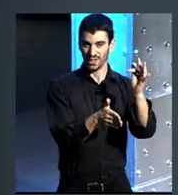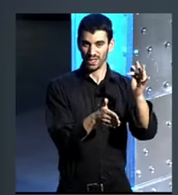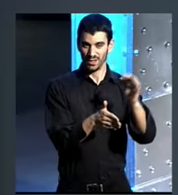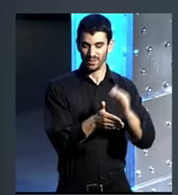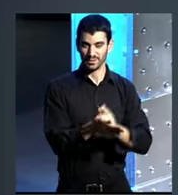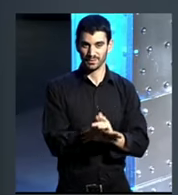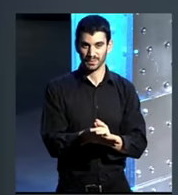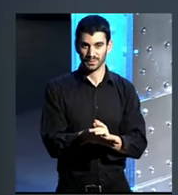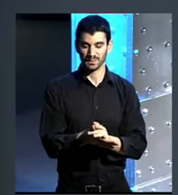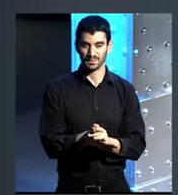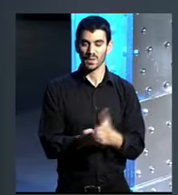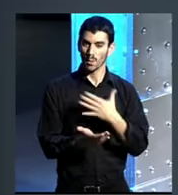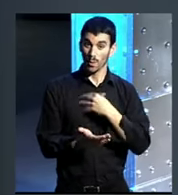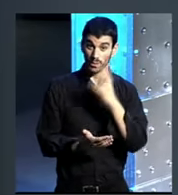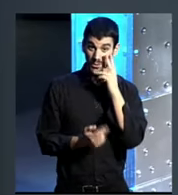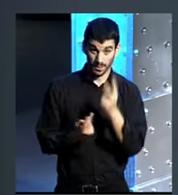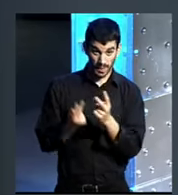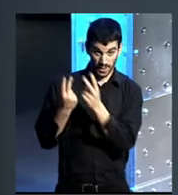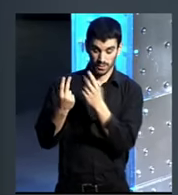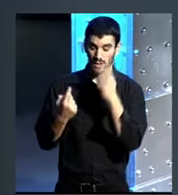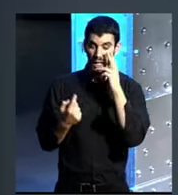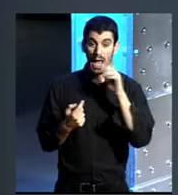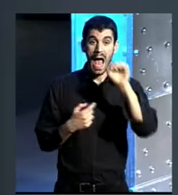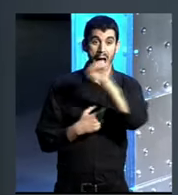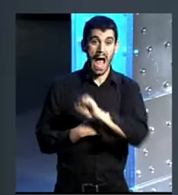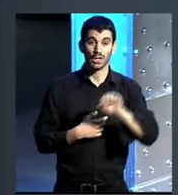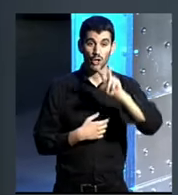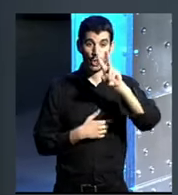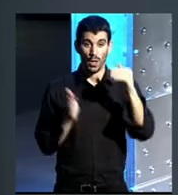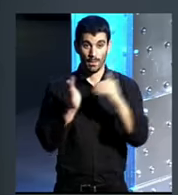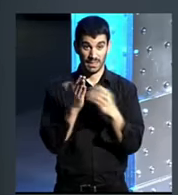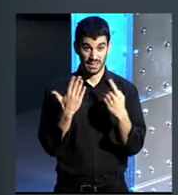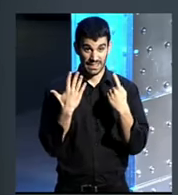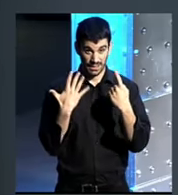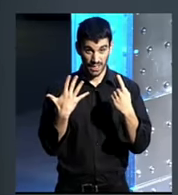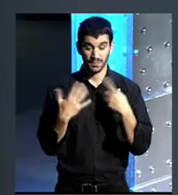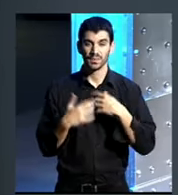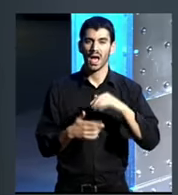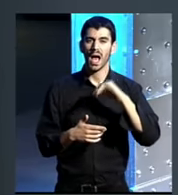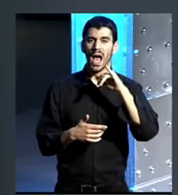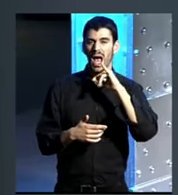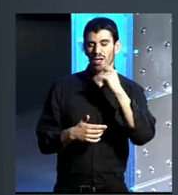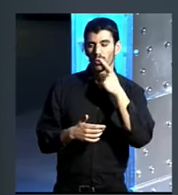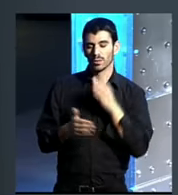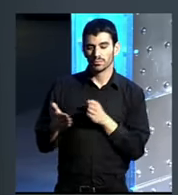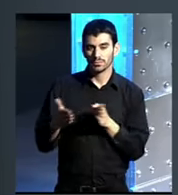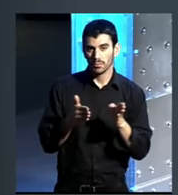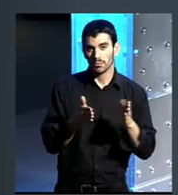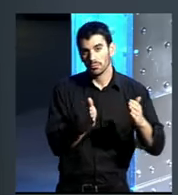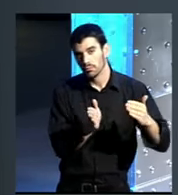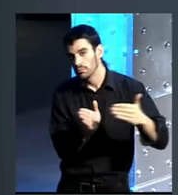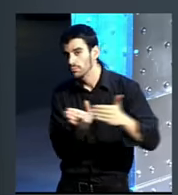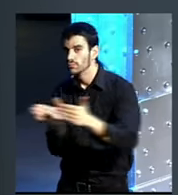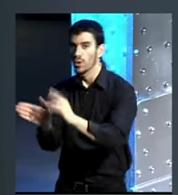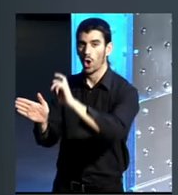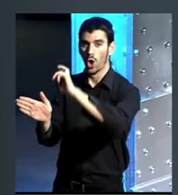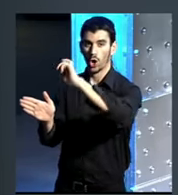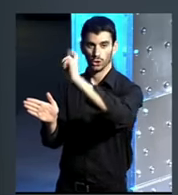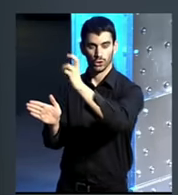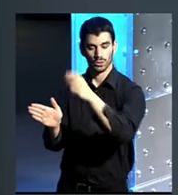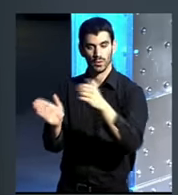Y observamos que en el año 2006 había un cambio de tendencia y que se podría considerar como una